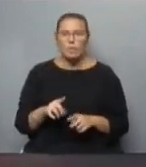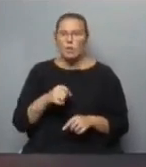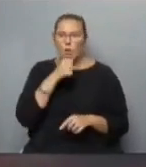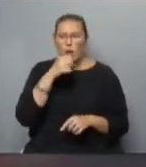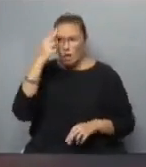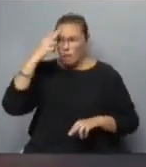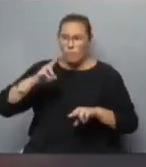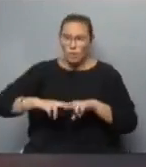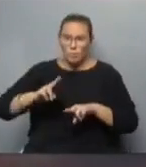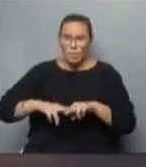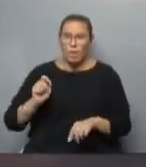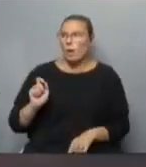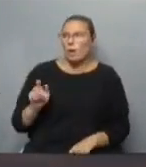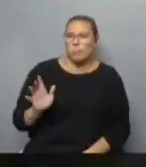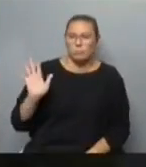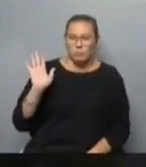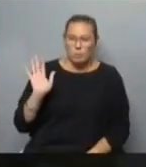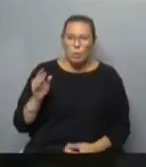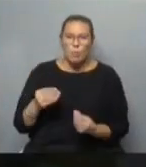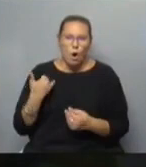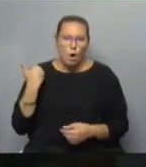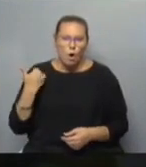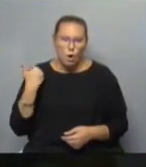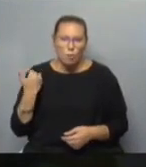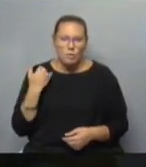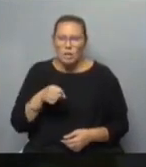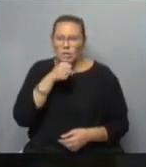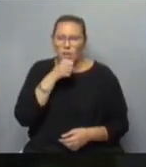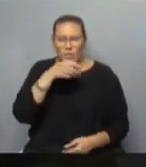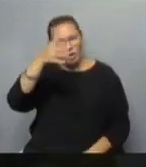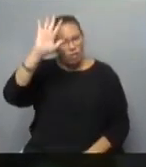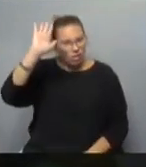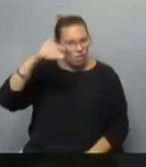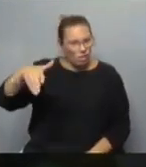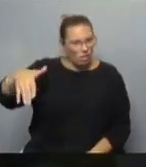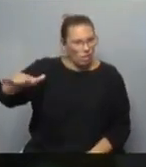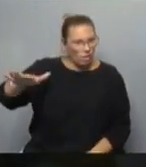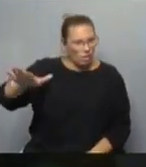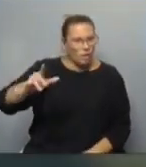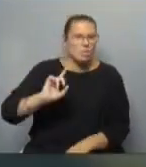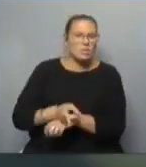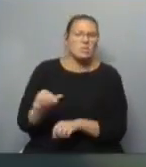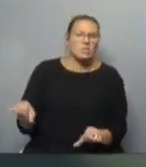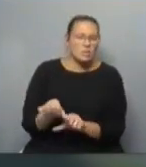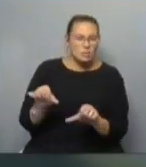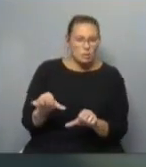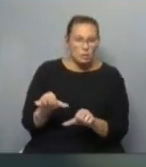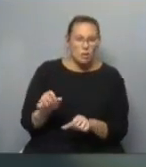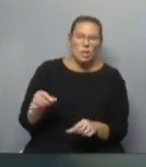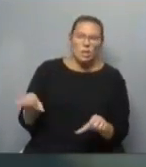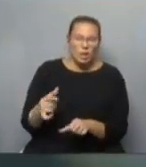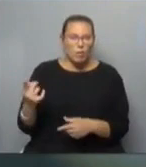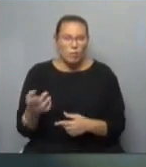como una enfermedad, que es lo típico. Muchos jóvenes dicen, entonces estás vieja, ya hay que decidir qué hacer con